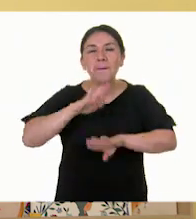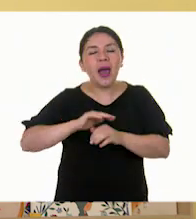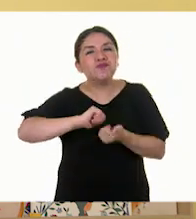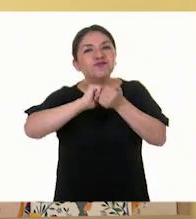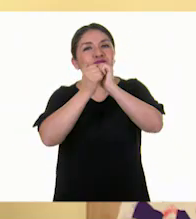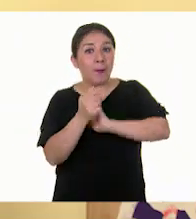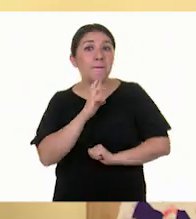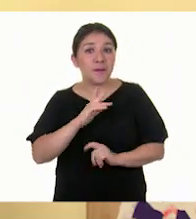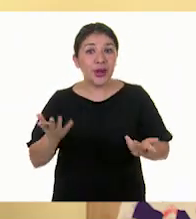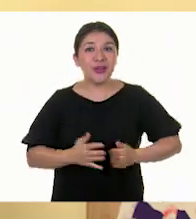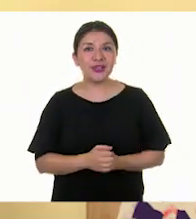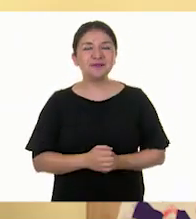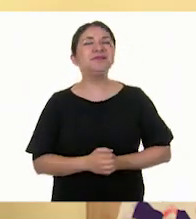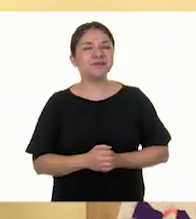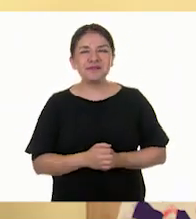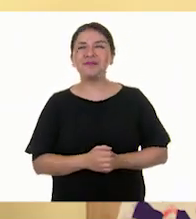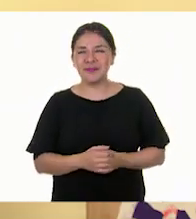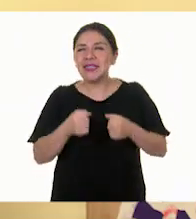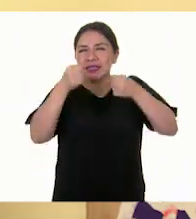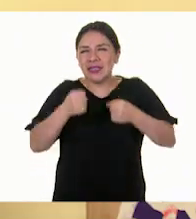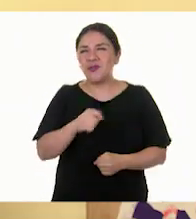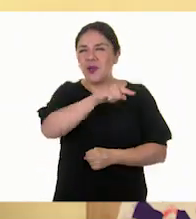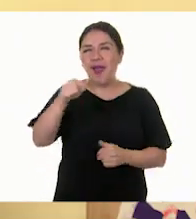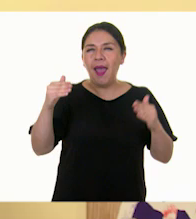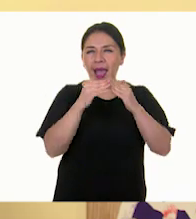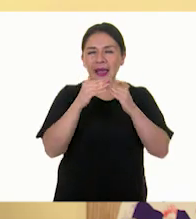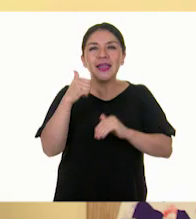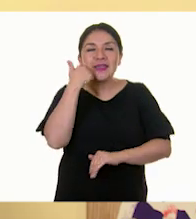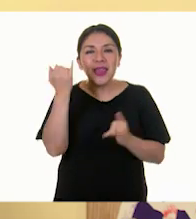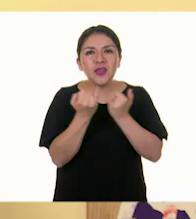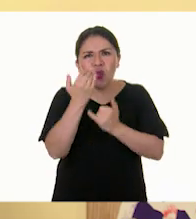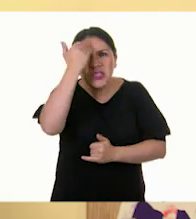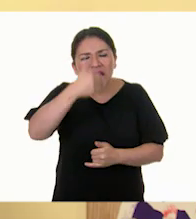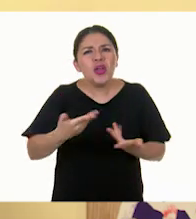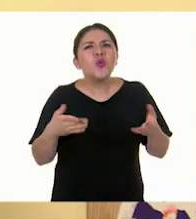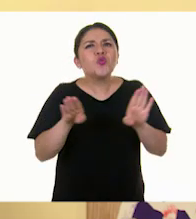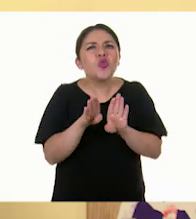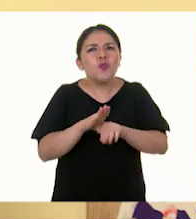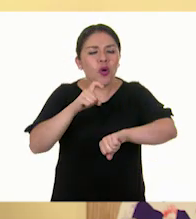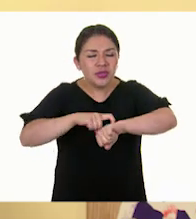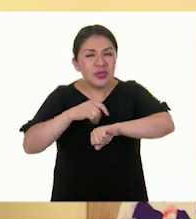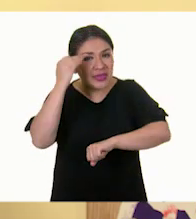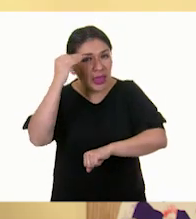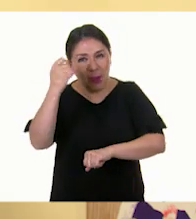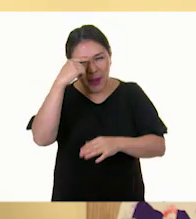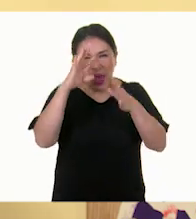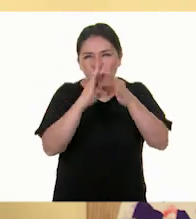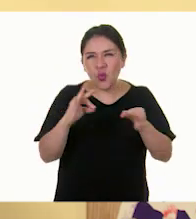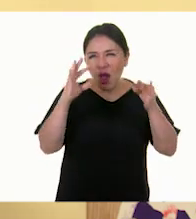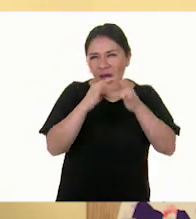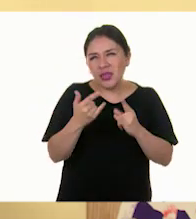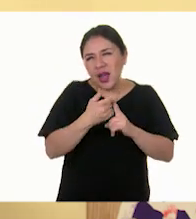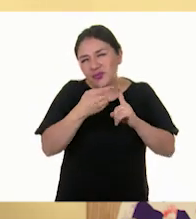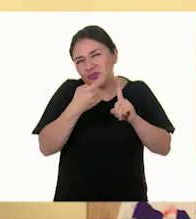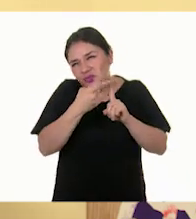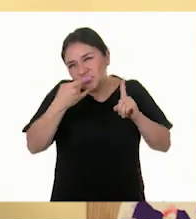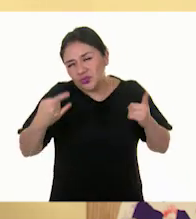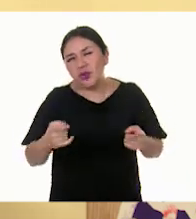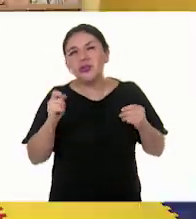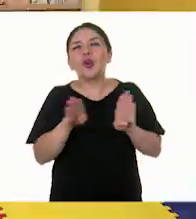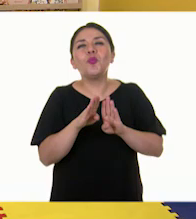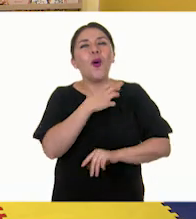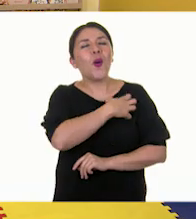mejor. Seguramente en casa también quieren saber cómo hacer del tiempo de narración un tiempo de gozo y